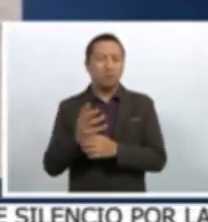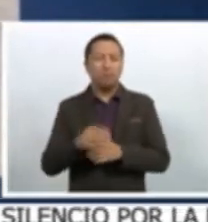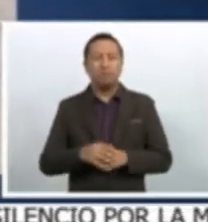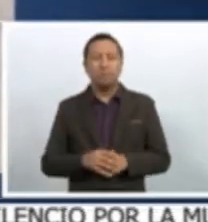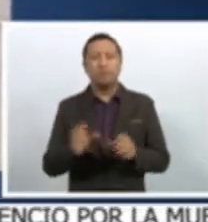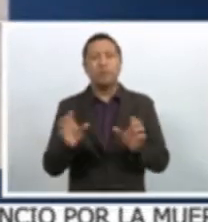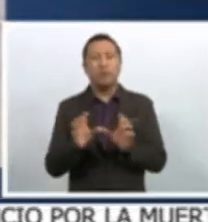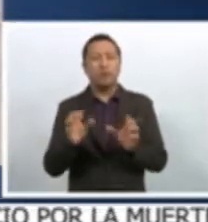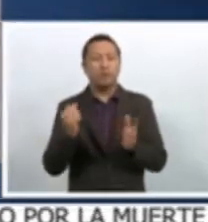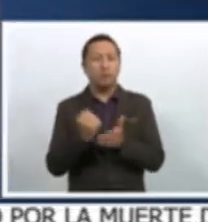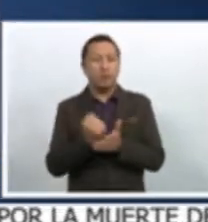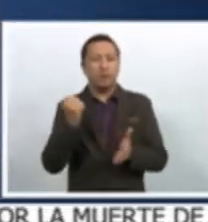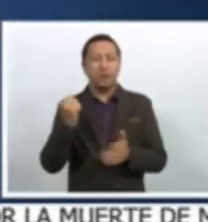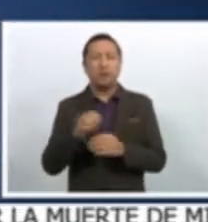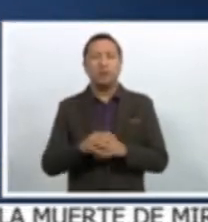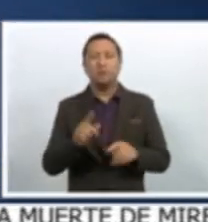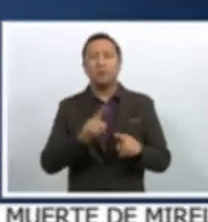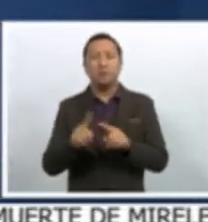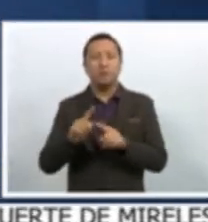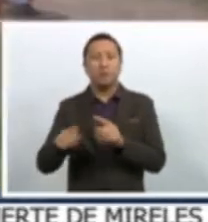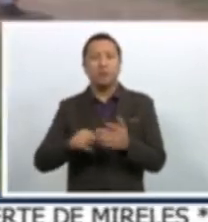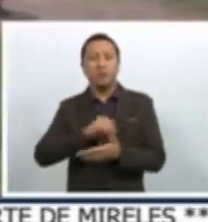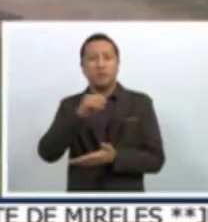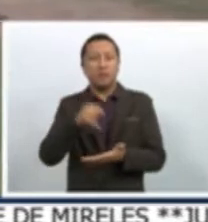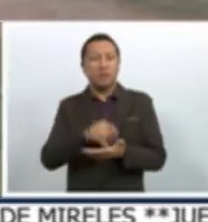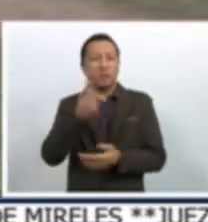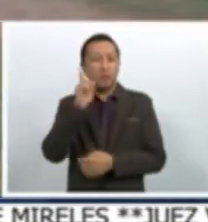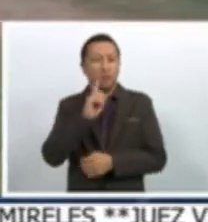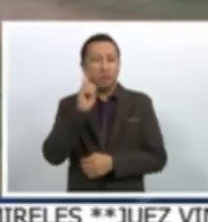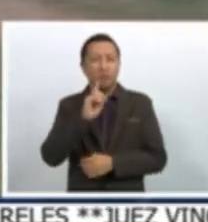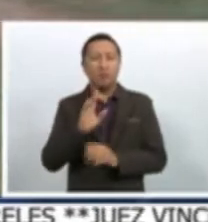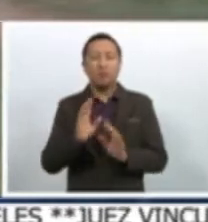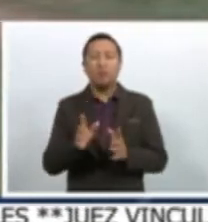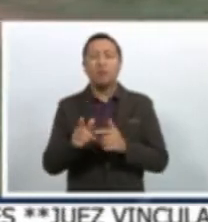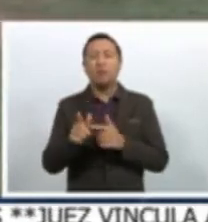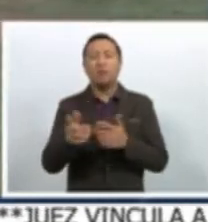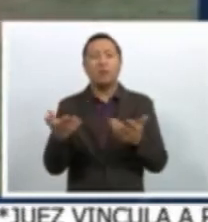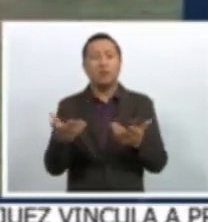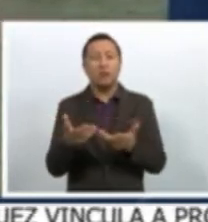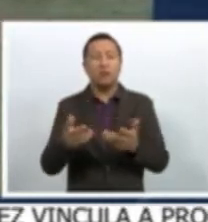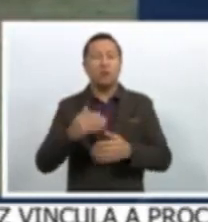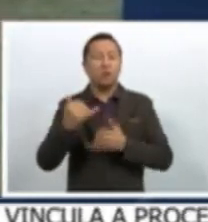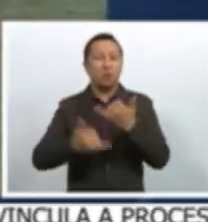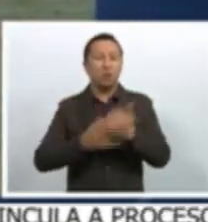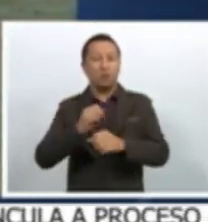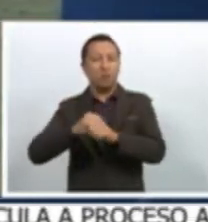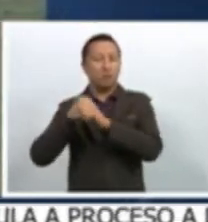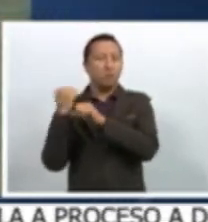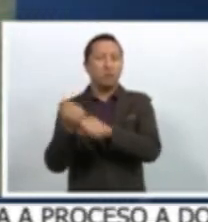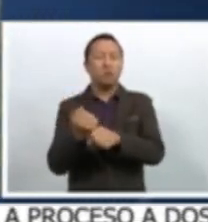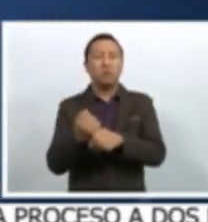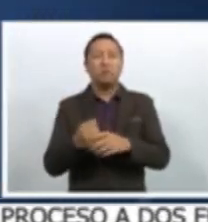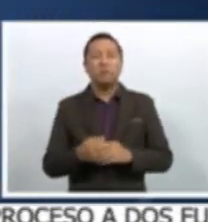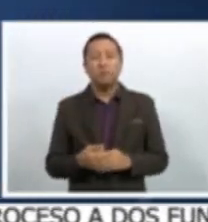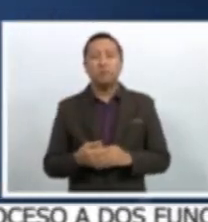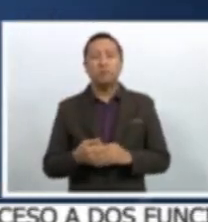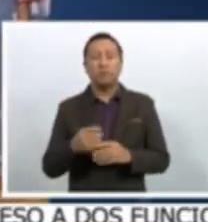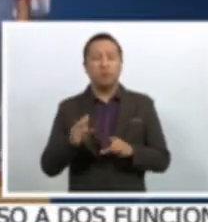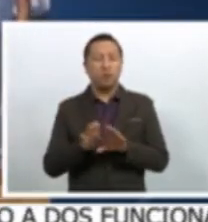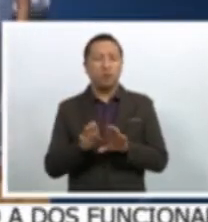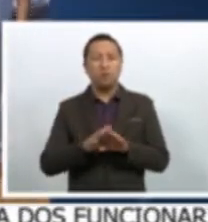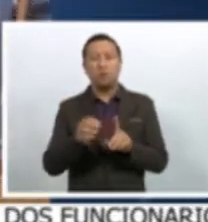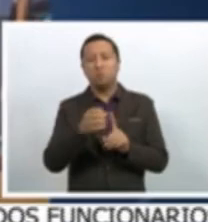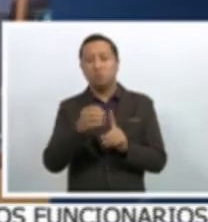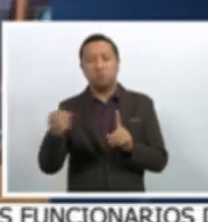diversos espacios públicos deportivos en Isla Mujeres, se dio luz verde a realizar el juego de béisbol con las medidas necesarias de la nueva normalidad. Ahora